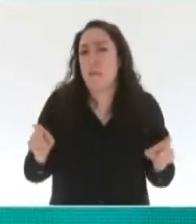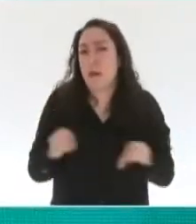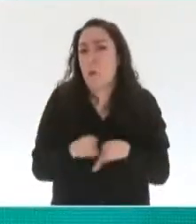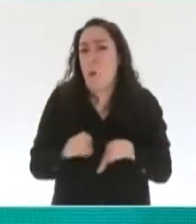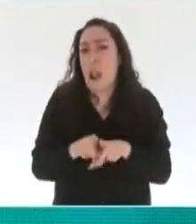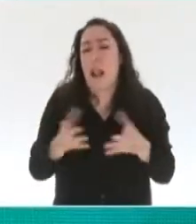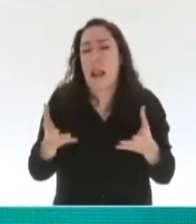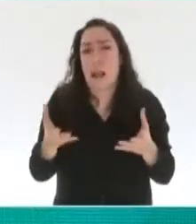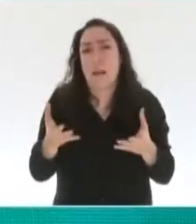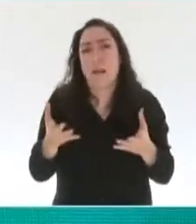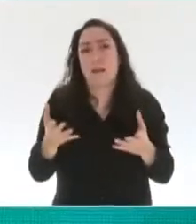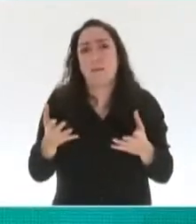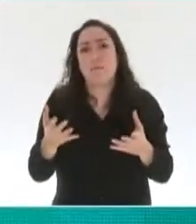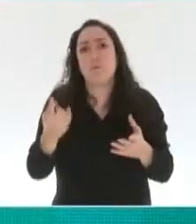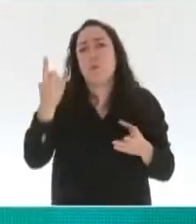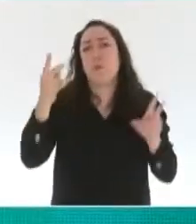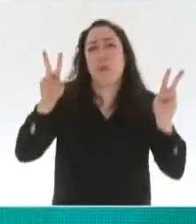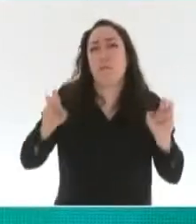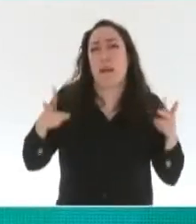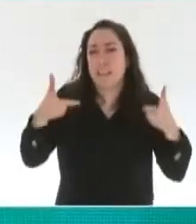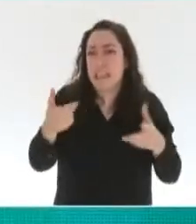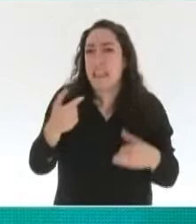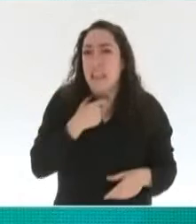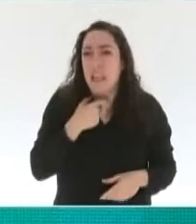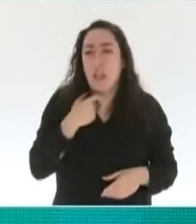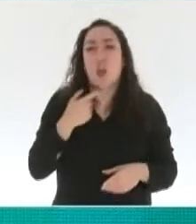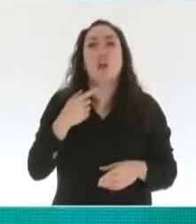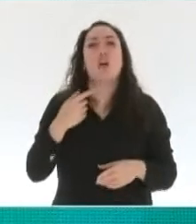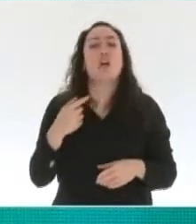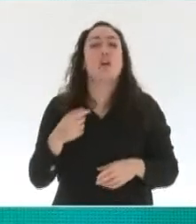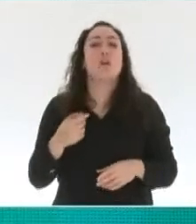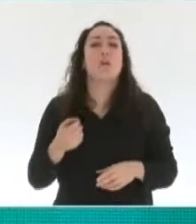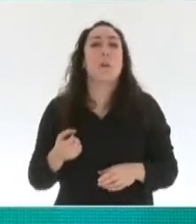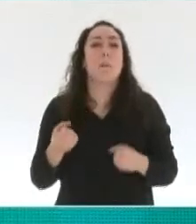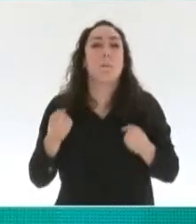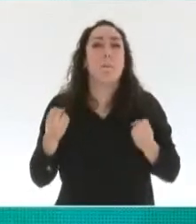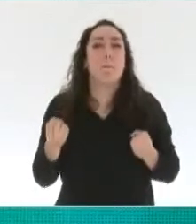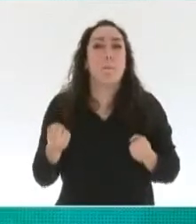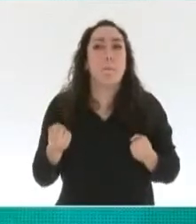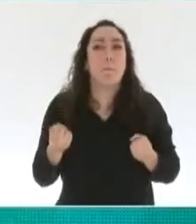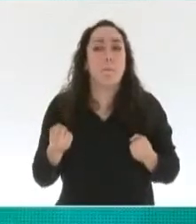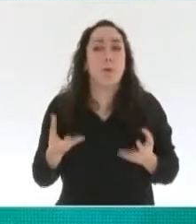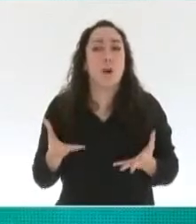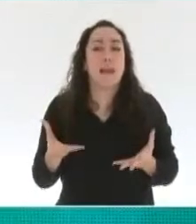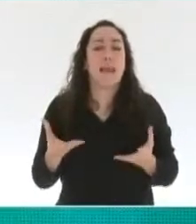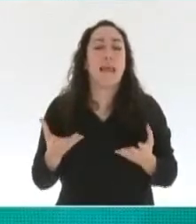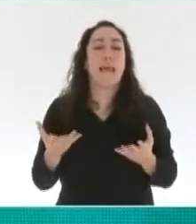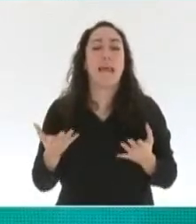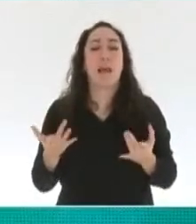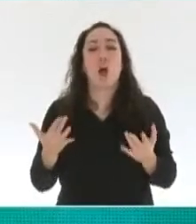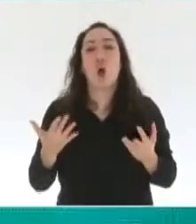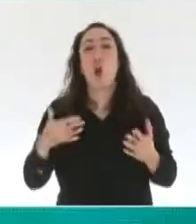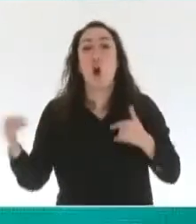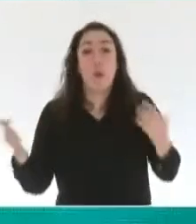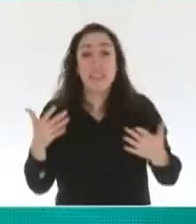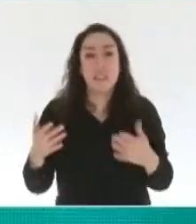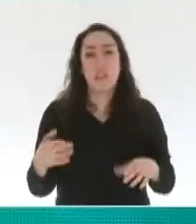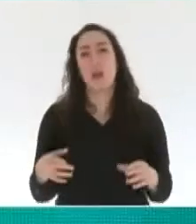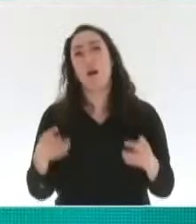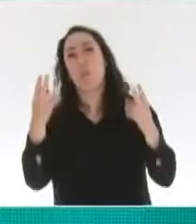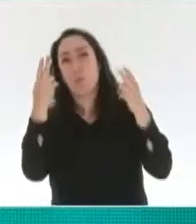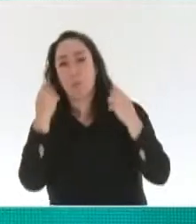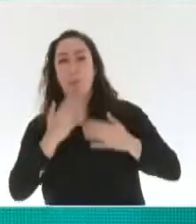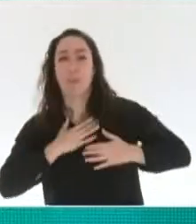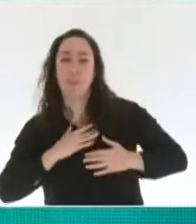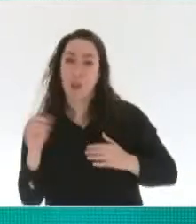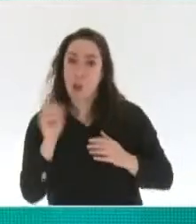una de las cosas que quiero mencionar Porque e no los vecinos igual se organizan no se resignan por